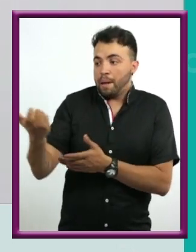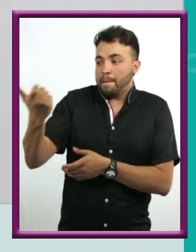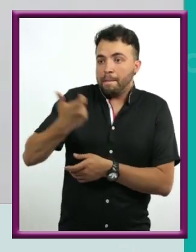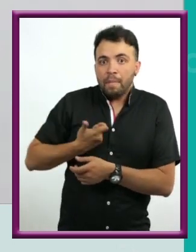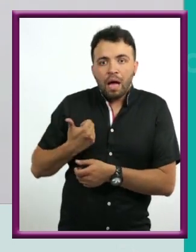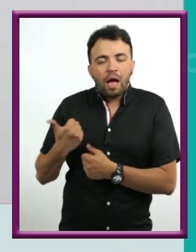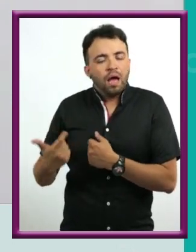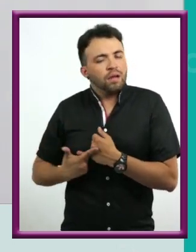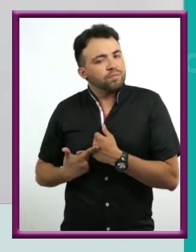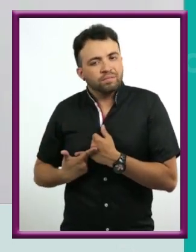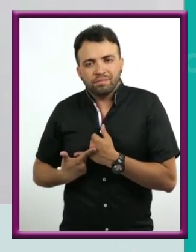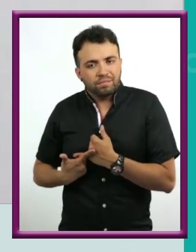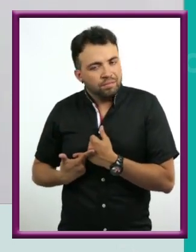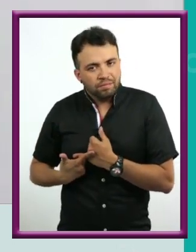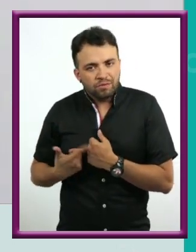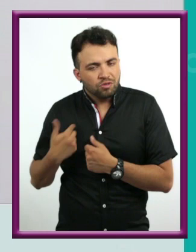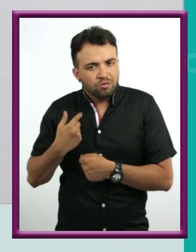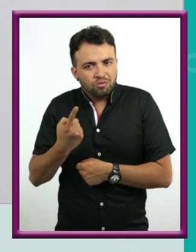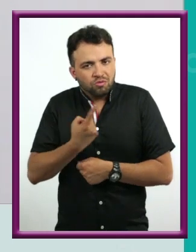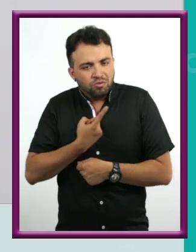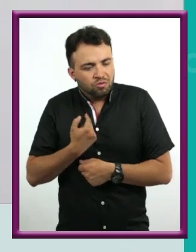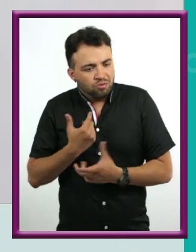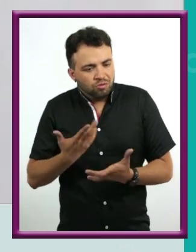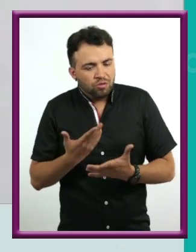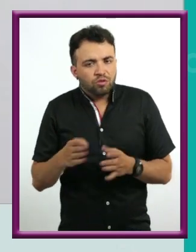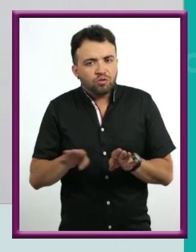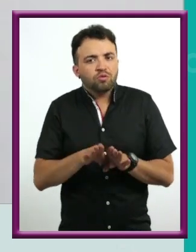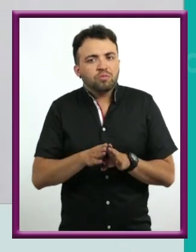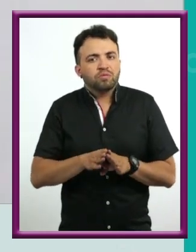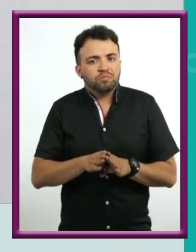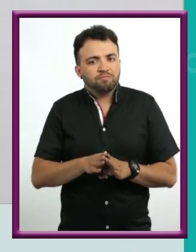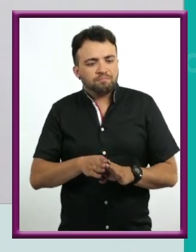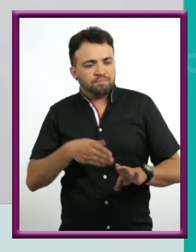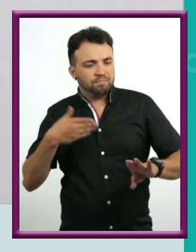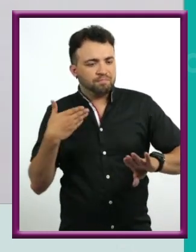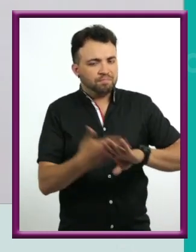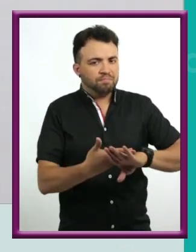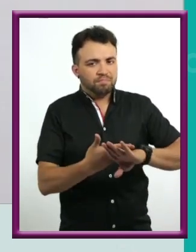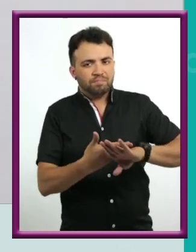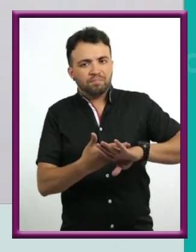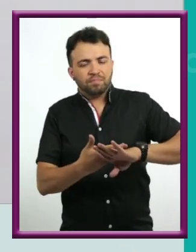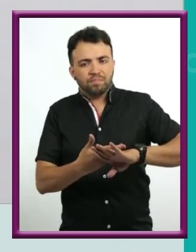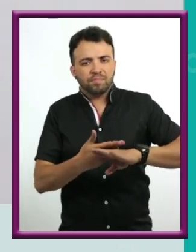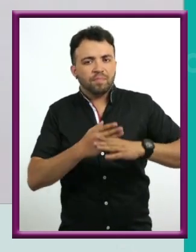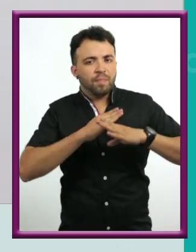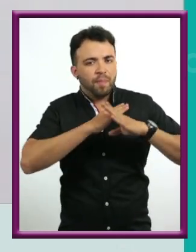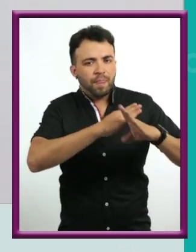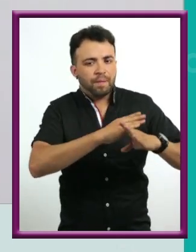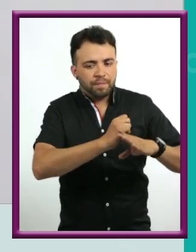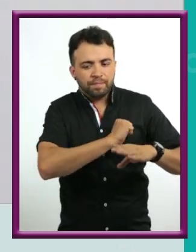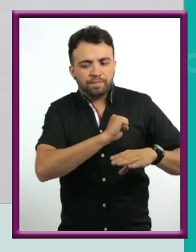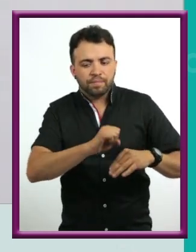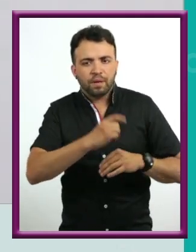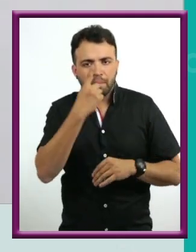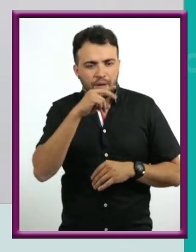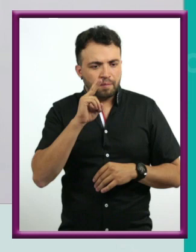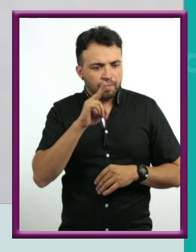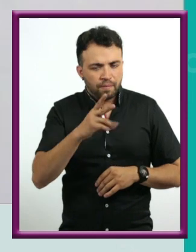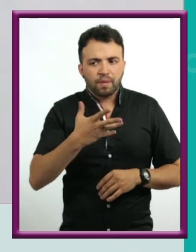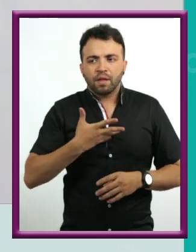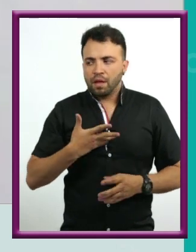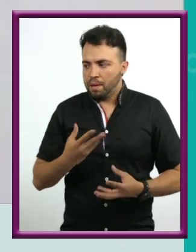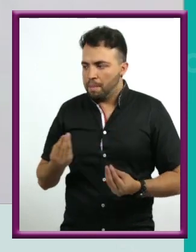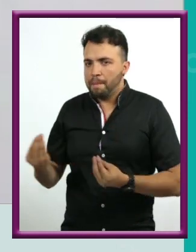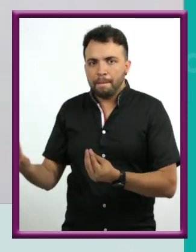sin esperar nada a cambio. Es enfrentar la maldad, el el dar cuenta y el hacer